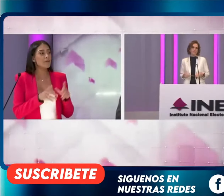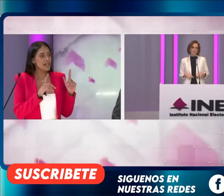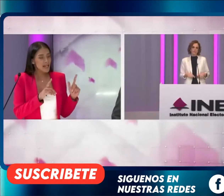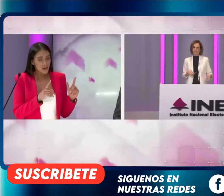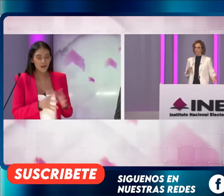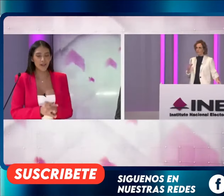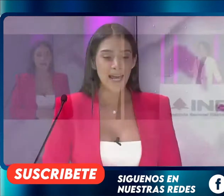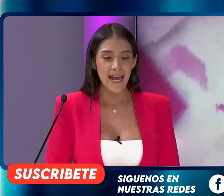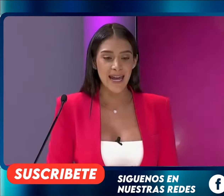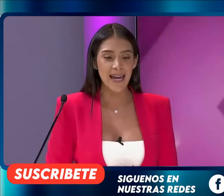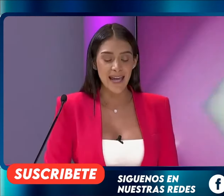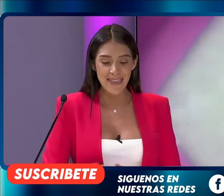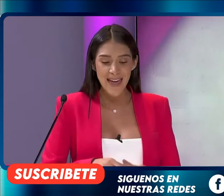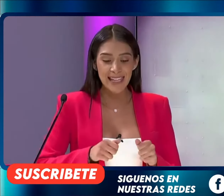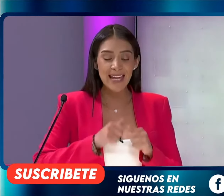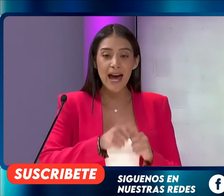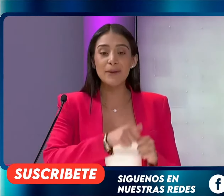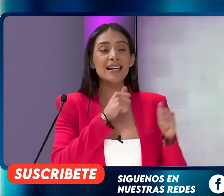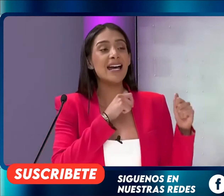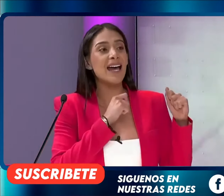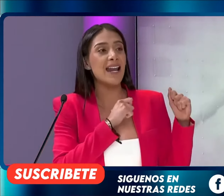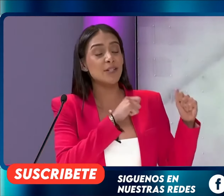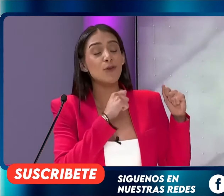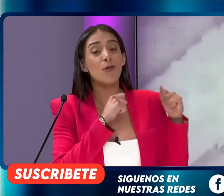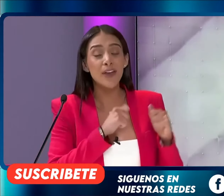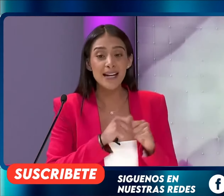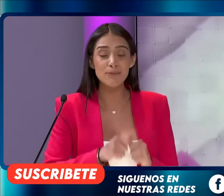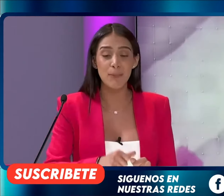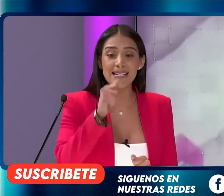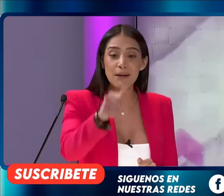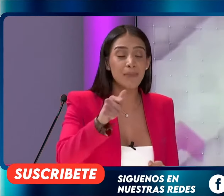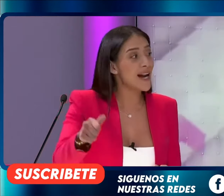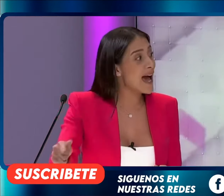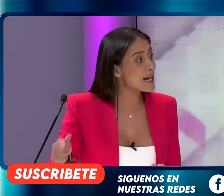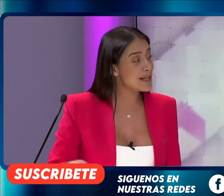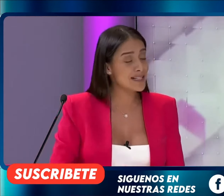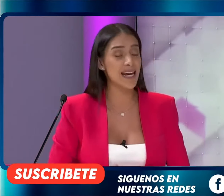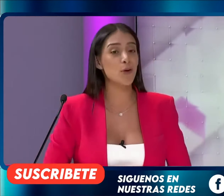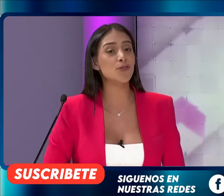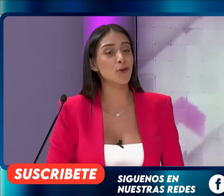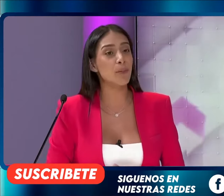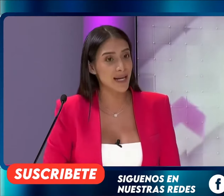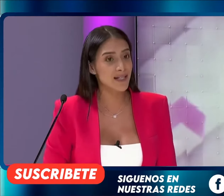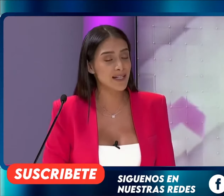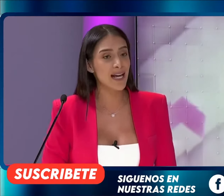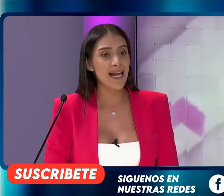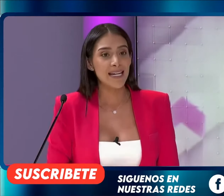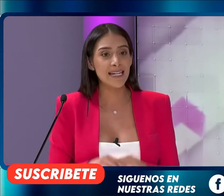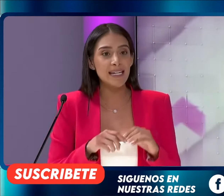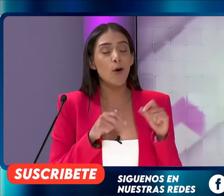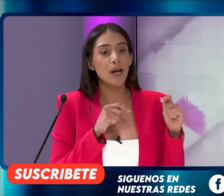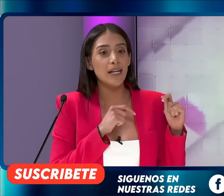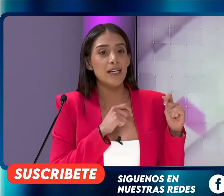que prefirieron abrir las fronteras para sembrar armas en nuestro